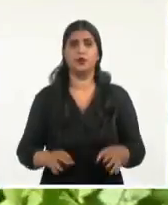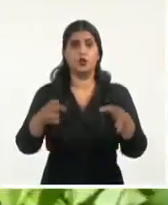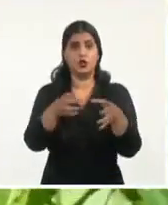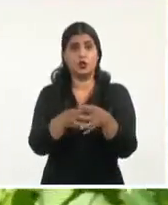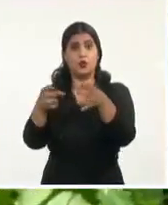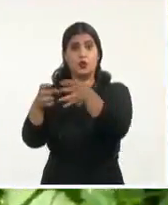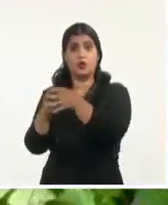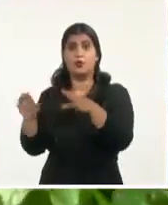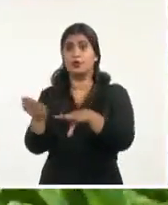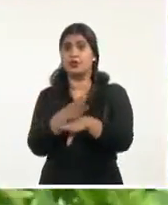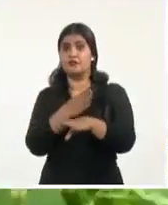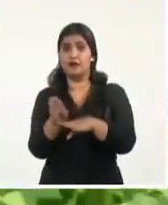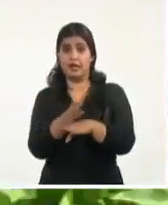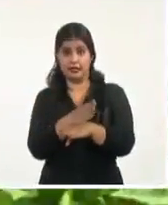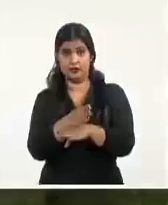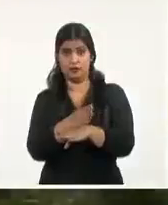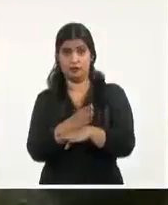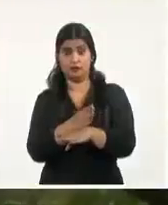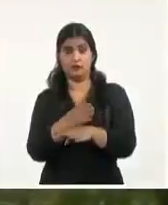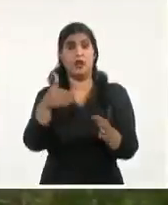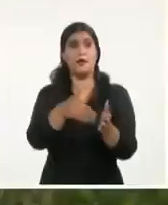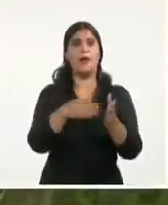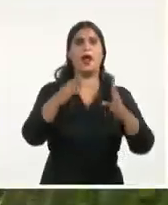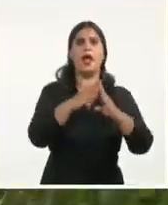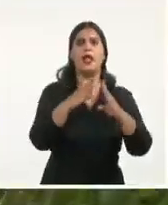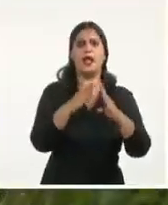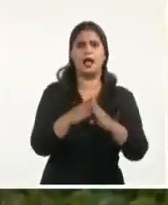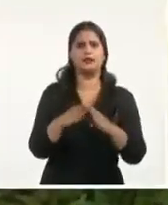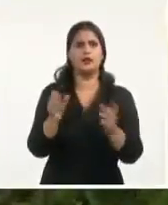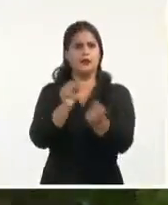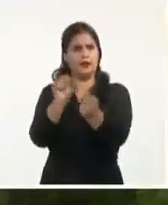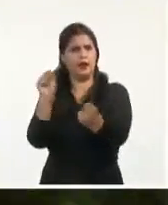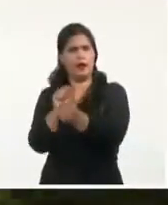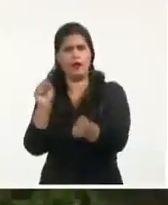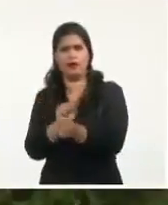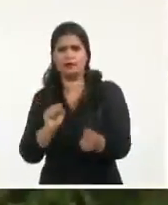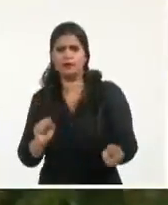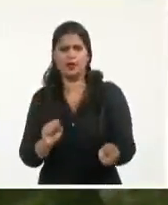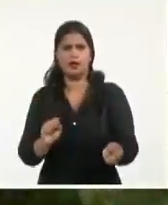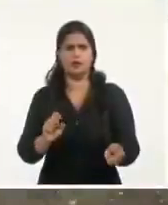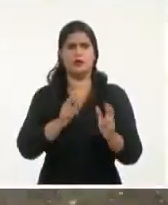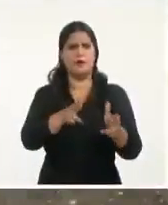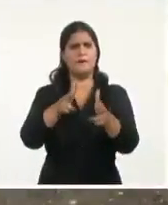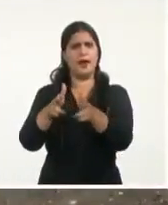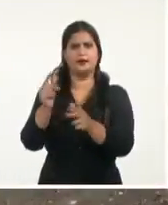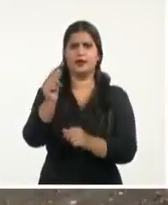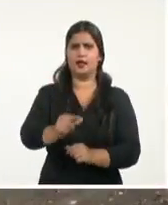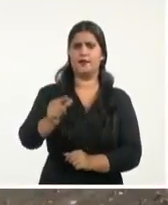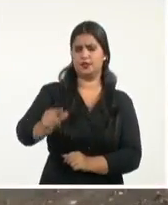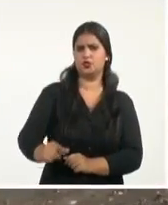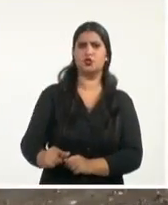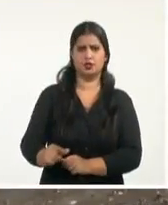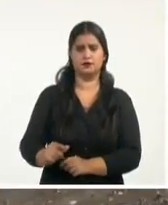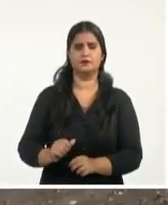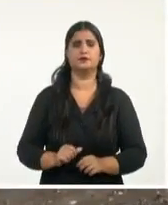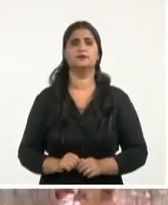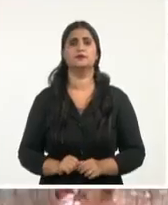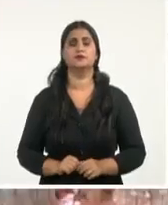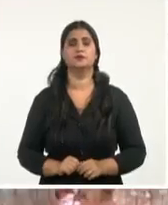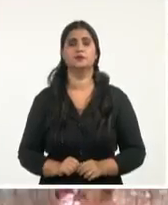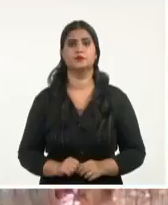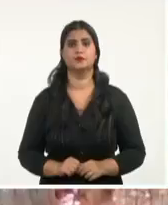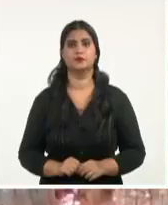disputan los corredores del narcotráfico o explotaciones ilegales de minerales y extracciones ilícitas. Y las principales víctimas son las